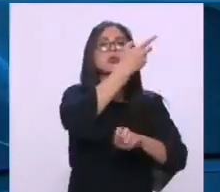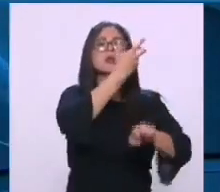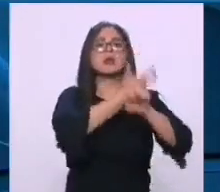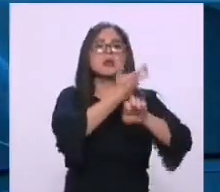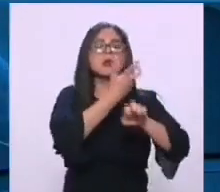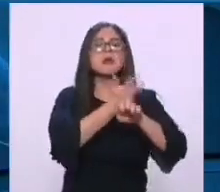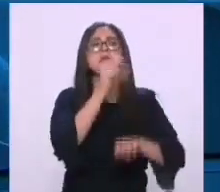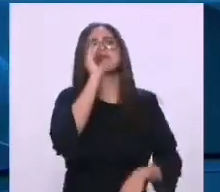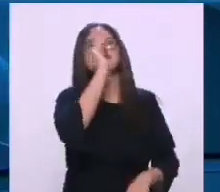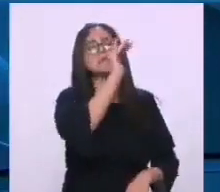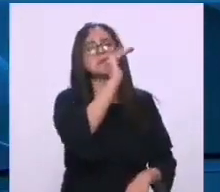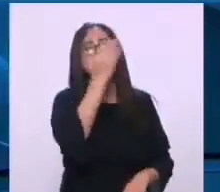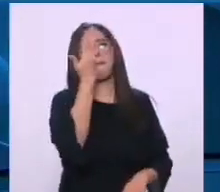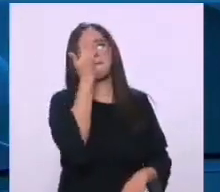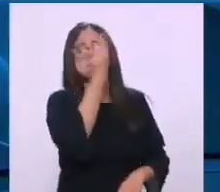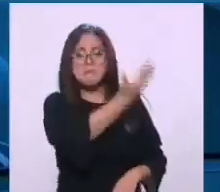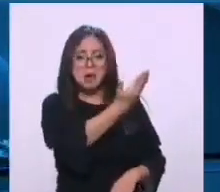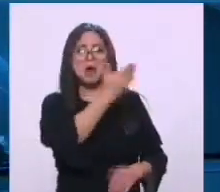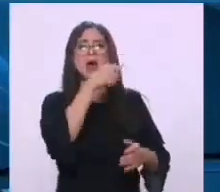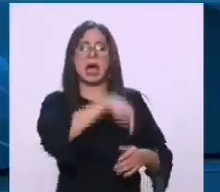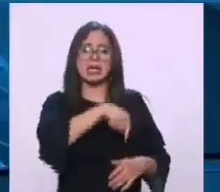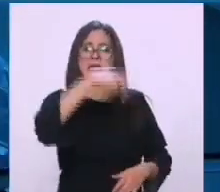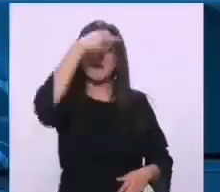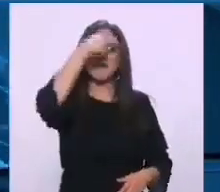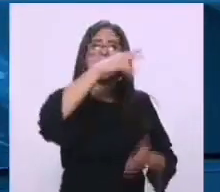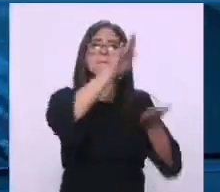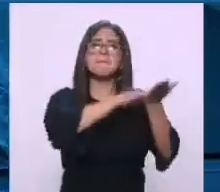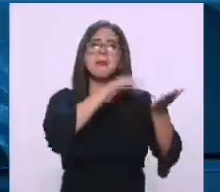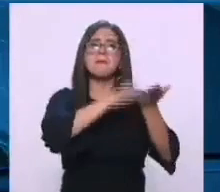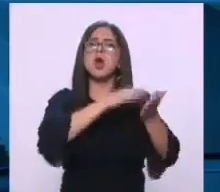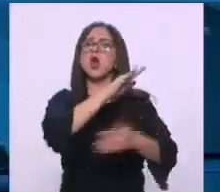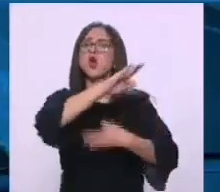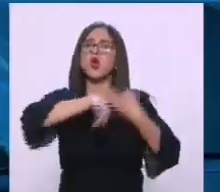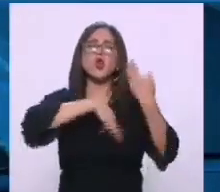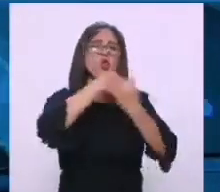al gobierno de Estados Unidos que proporcione a nuestro país toda la